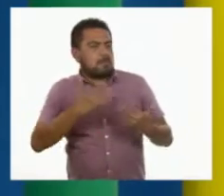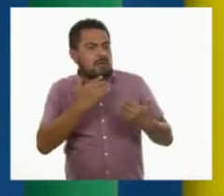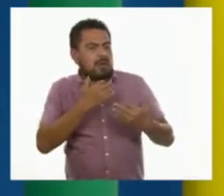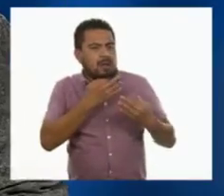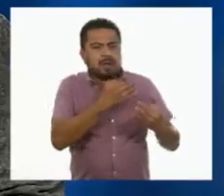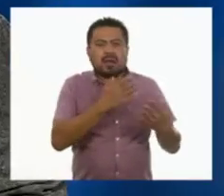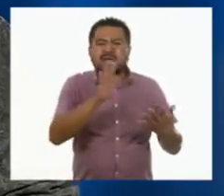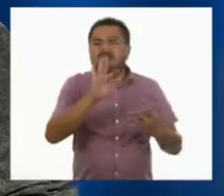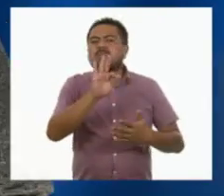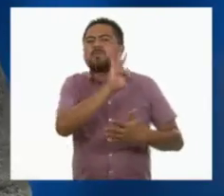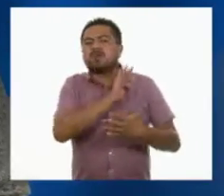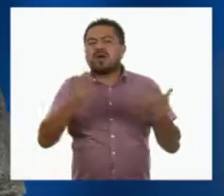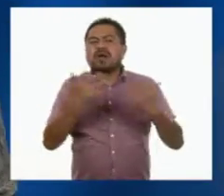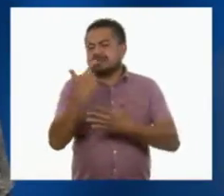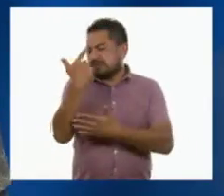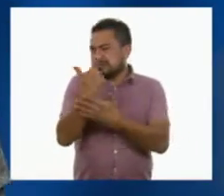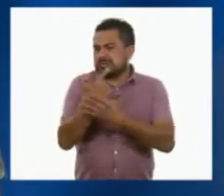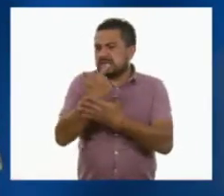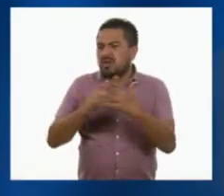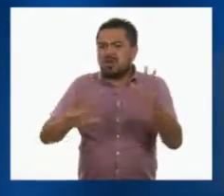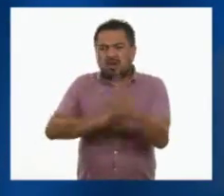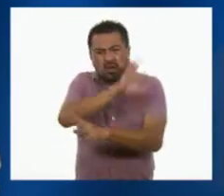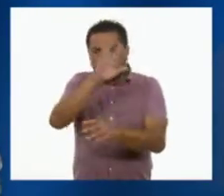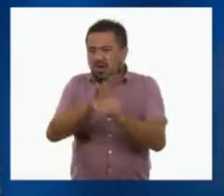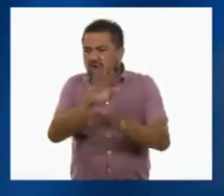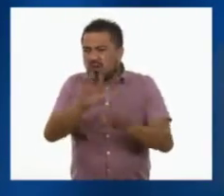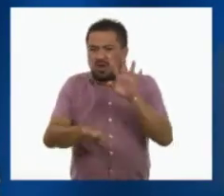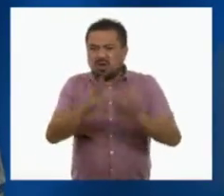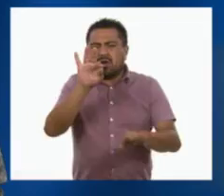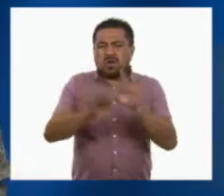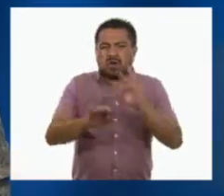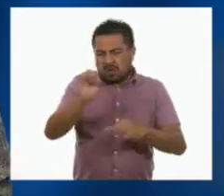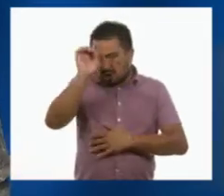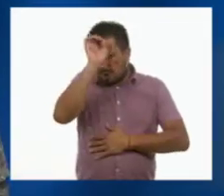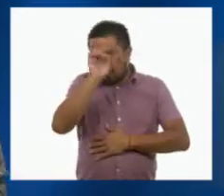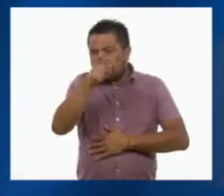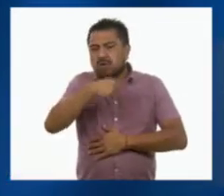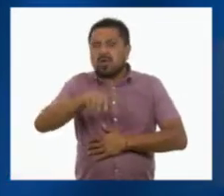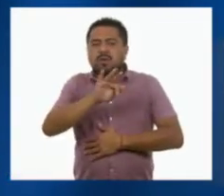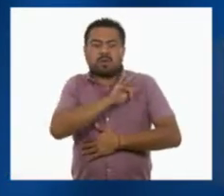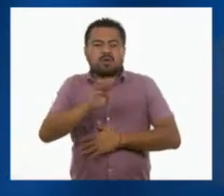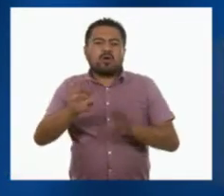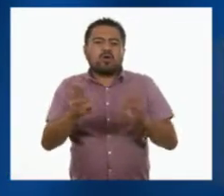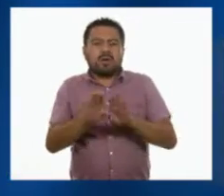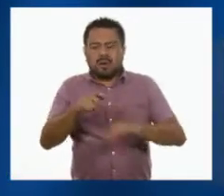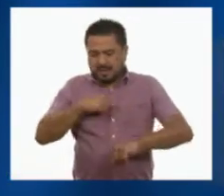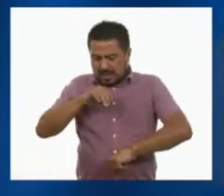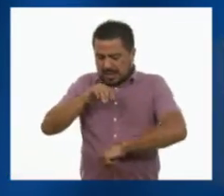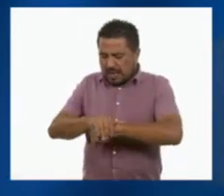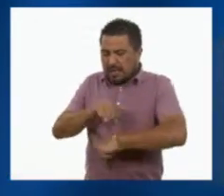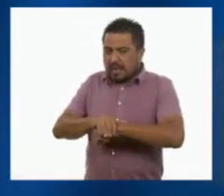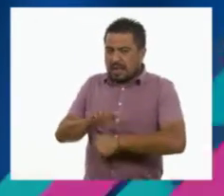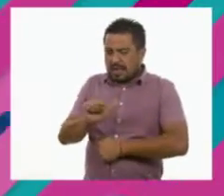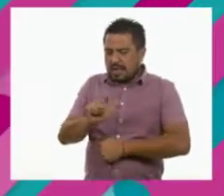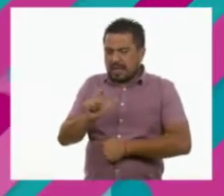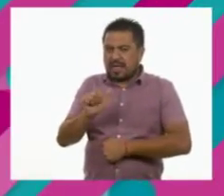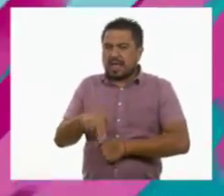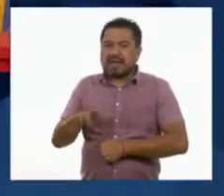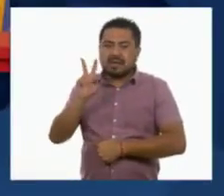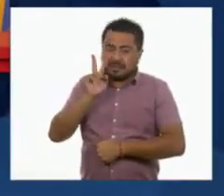Bien, hasta podemos hacer una lista con todas esas opciones u opiniones que podemos, como mi amigo Alan. Vamos a